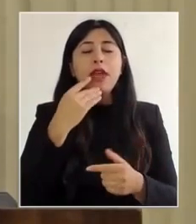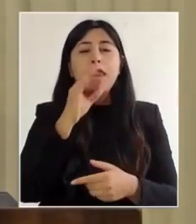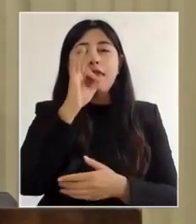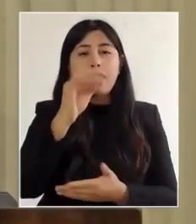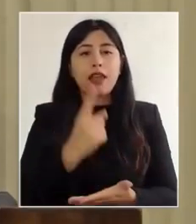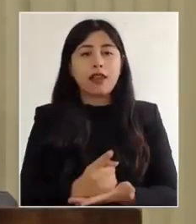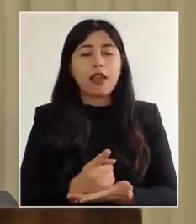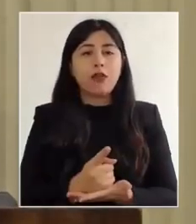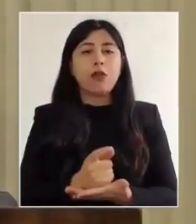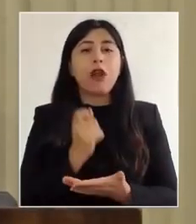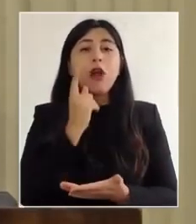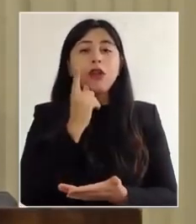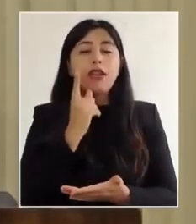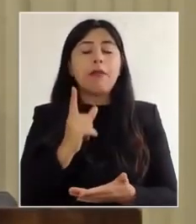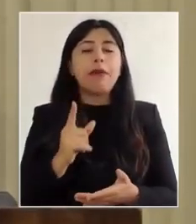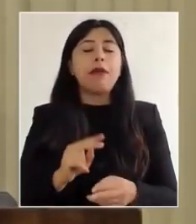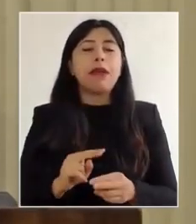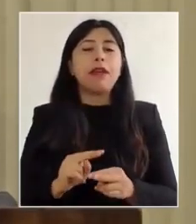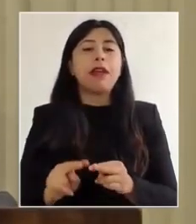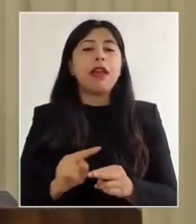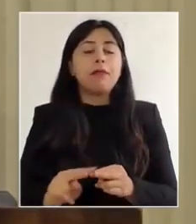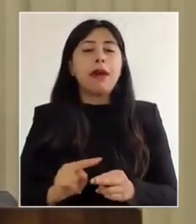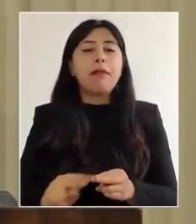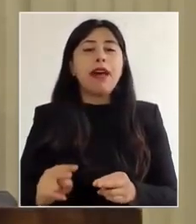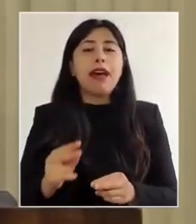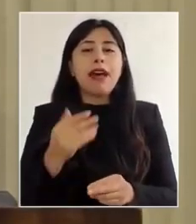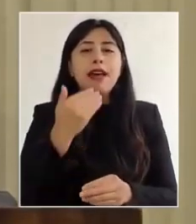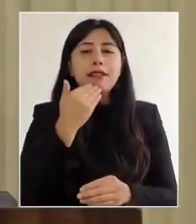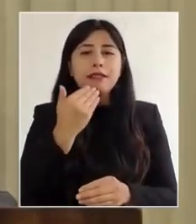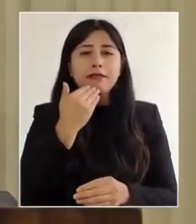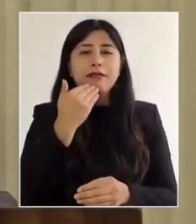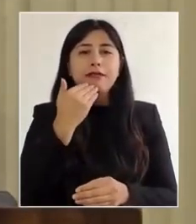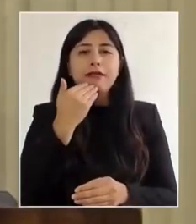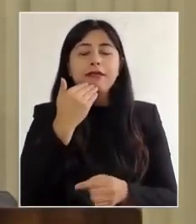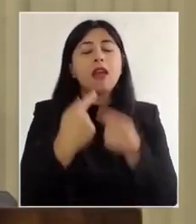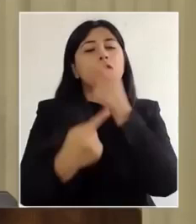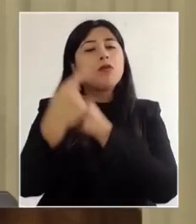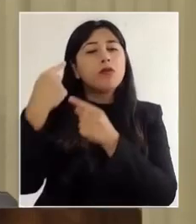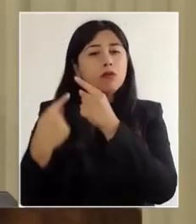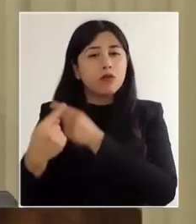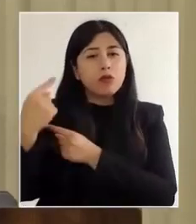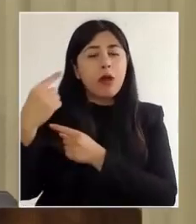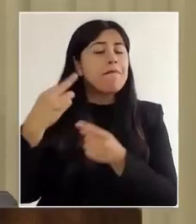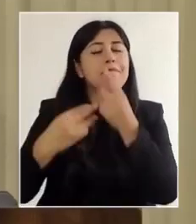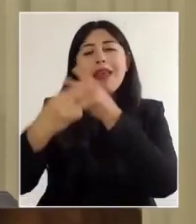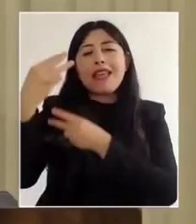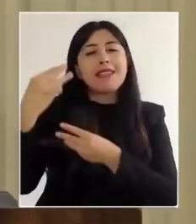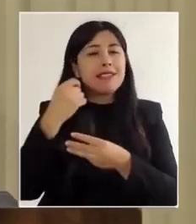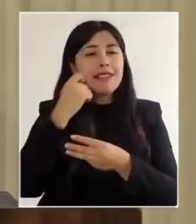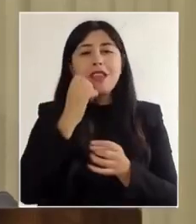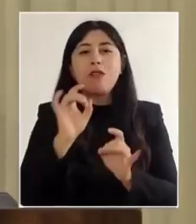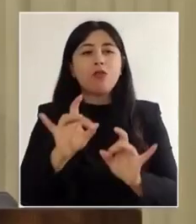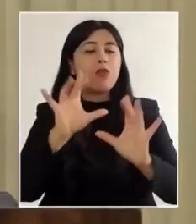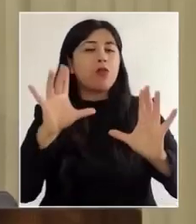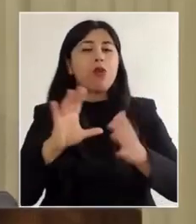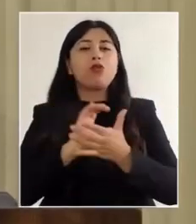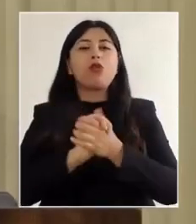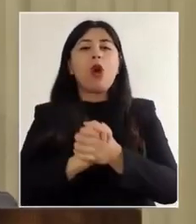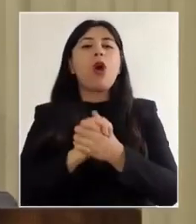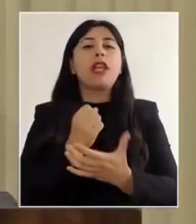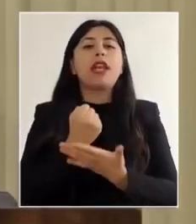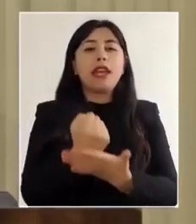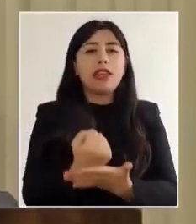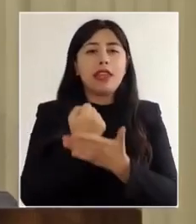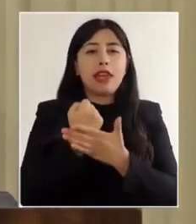agrupación Mística solidaria no había movilización en defensa